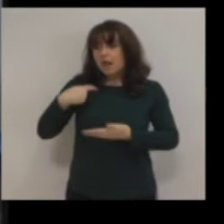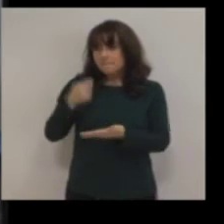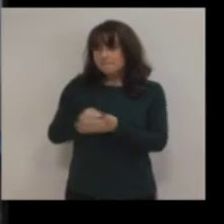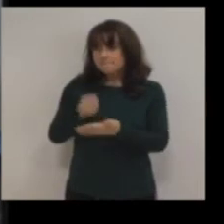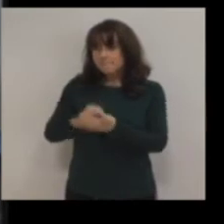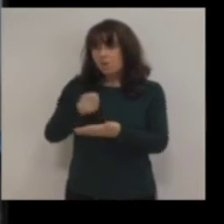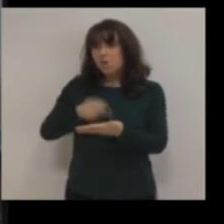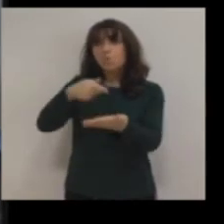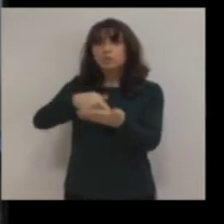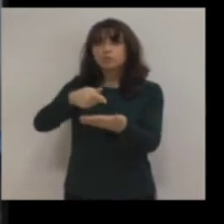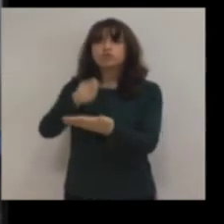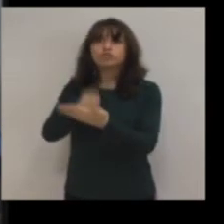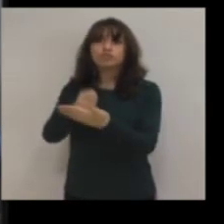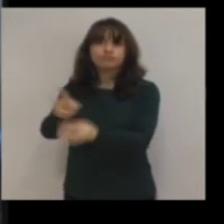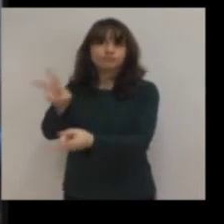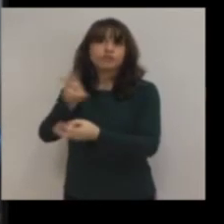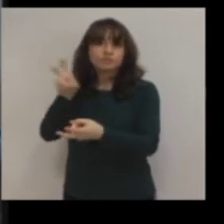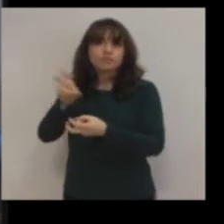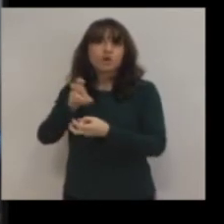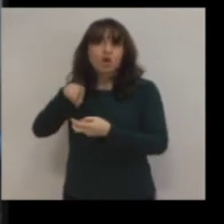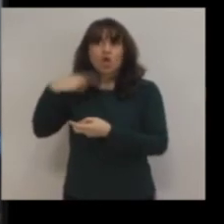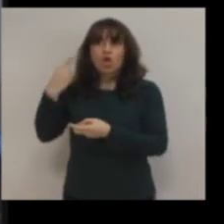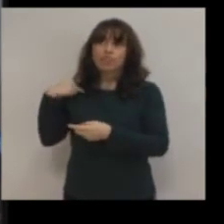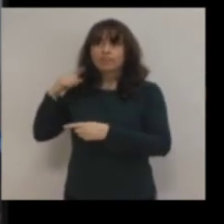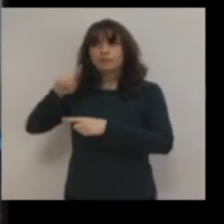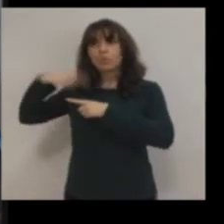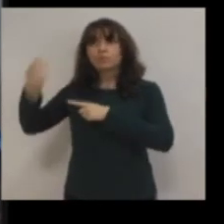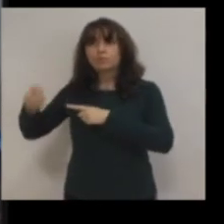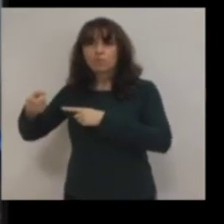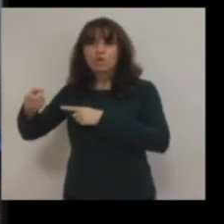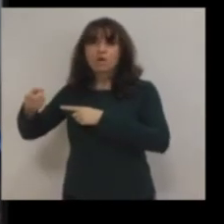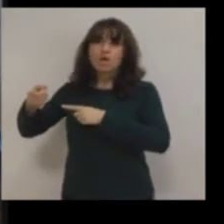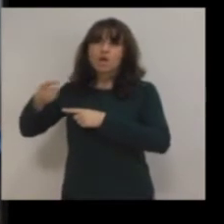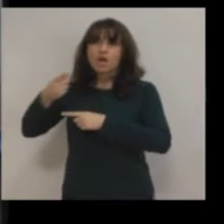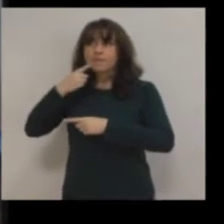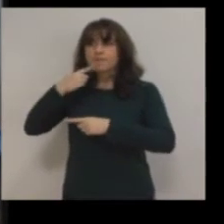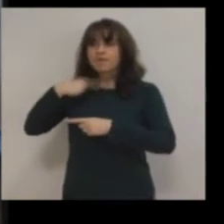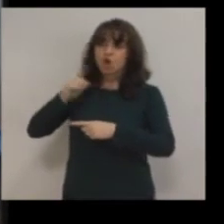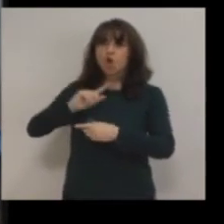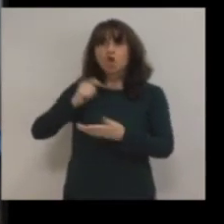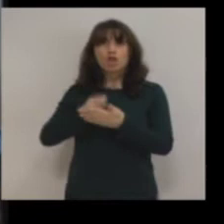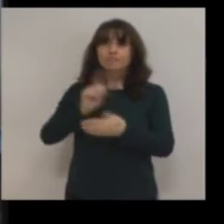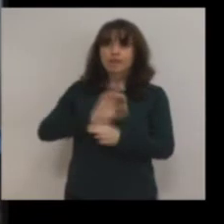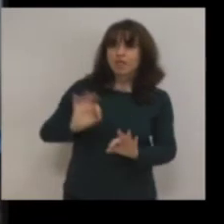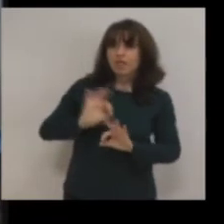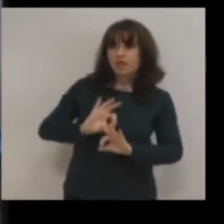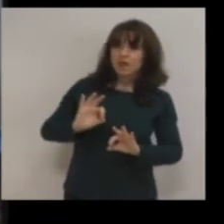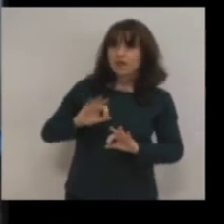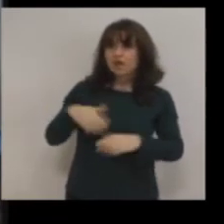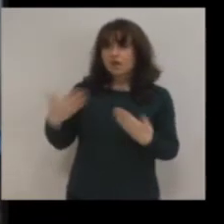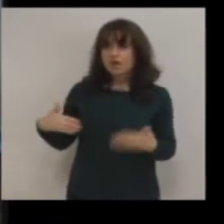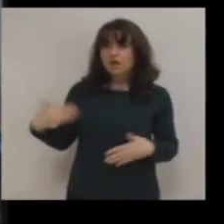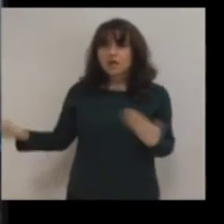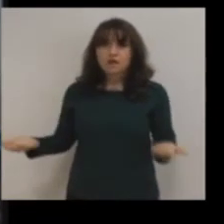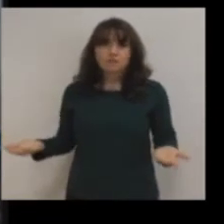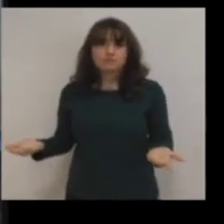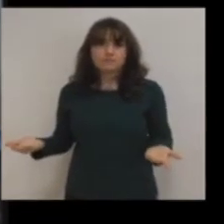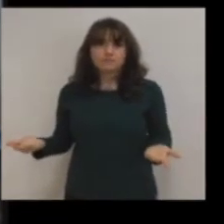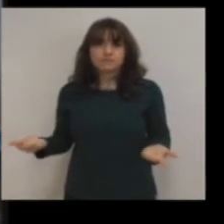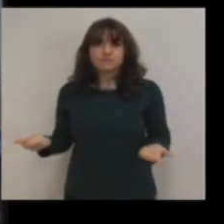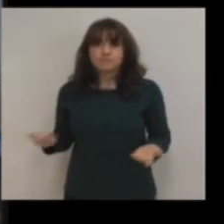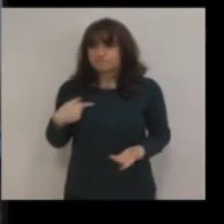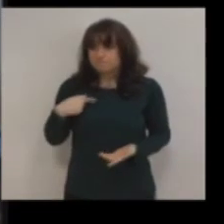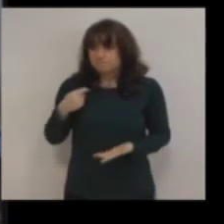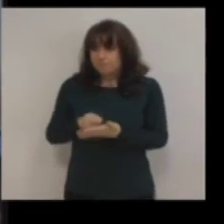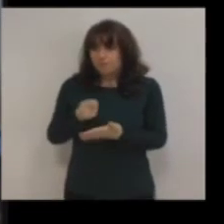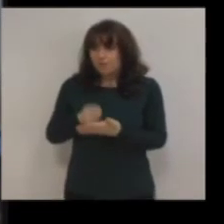de mis impuestos de una manera que no me vayan a venir por detrás después diciéndome que no he pagado esos impuestos de la manera